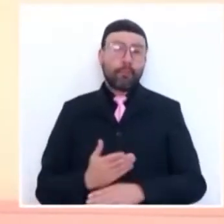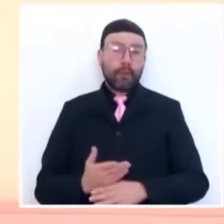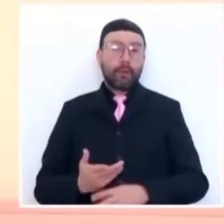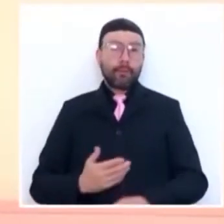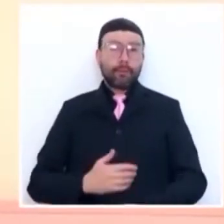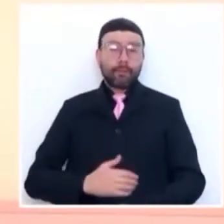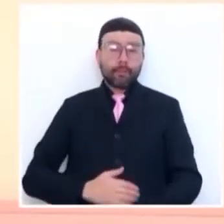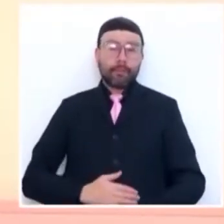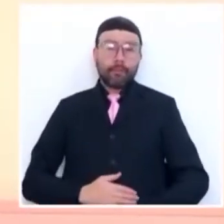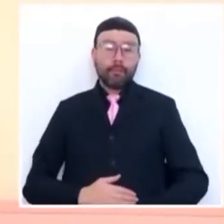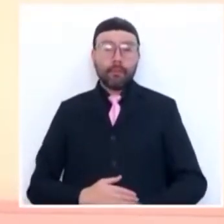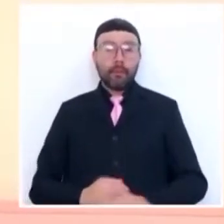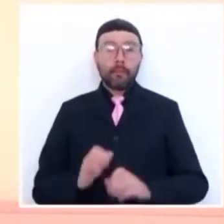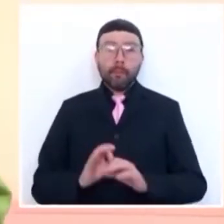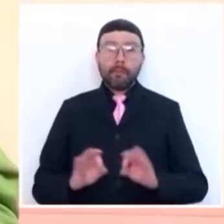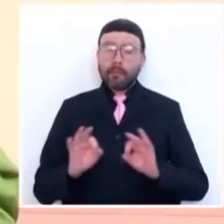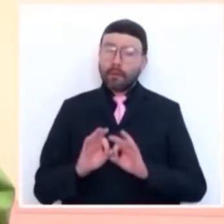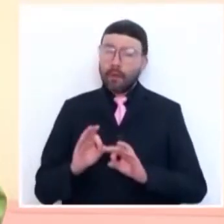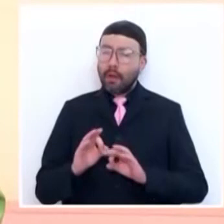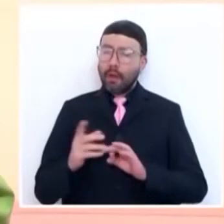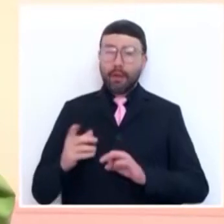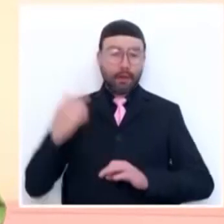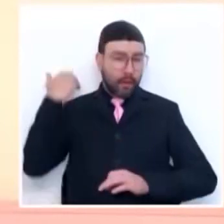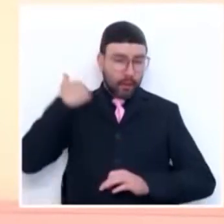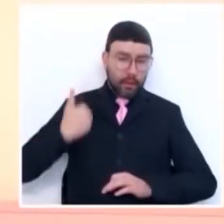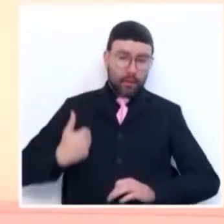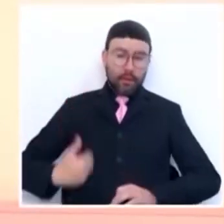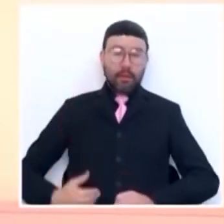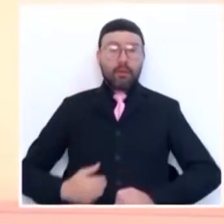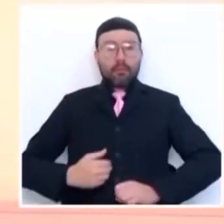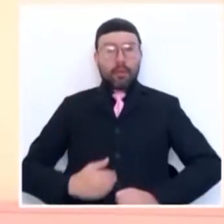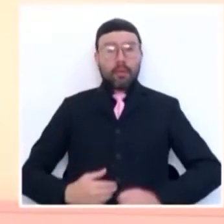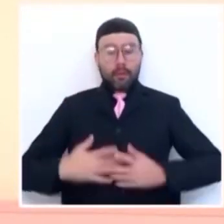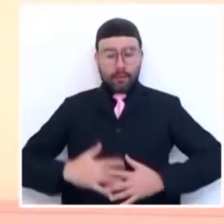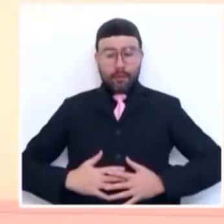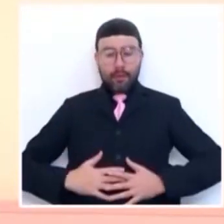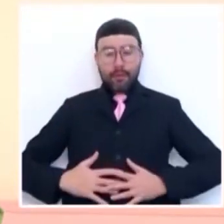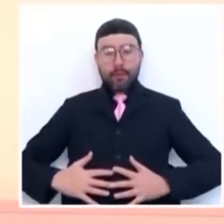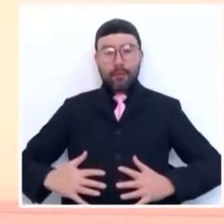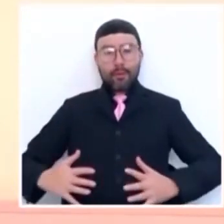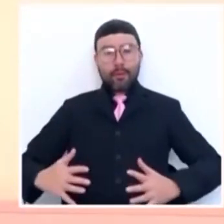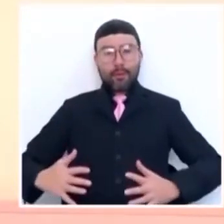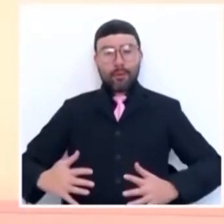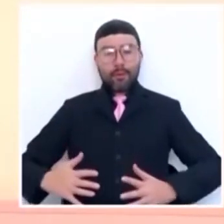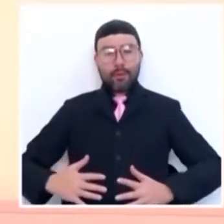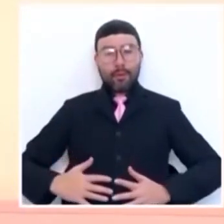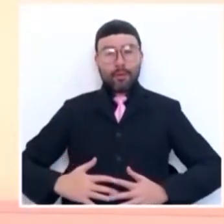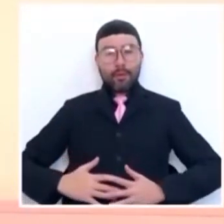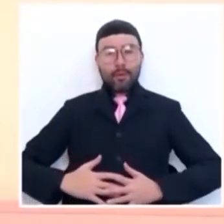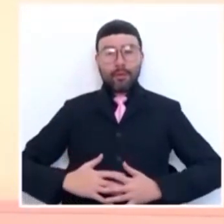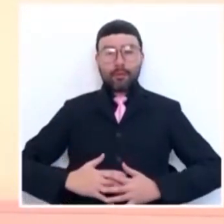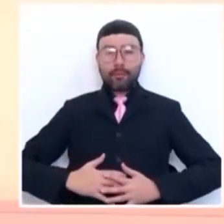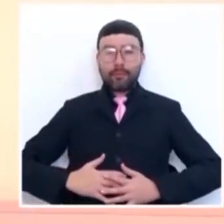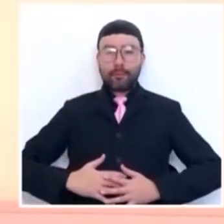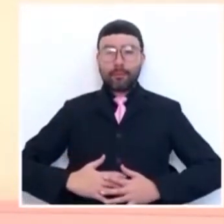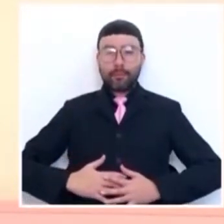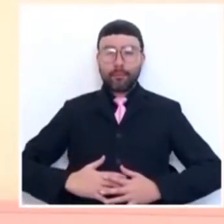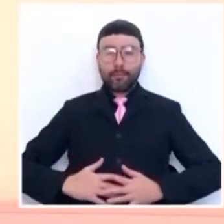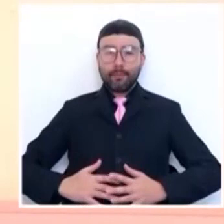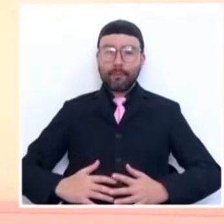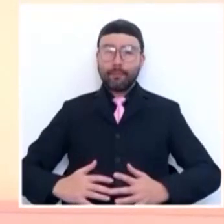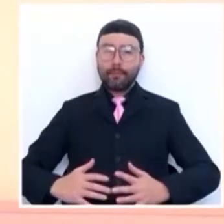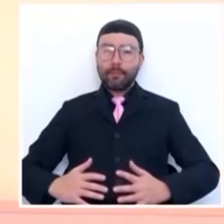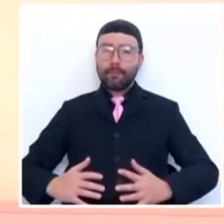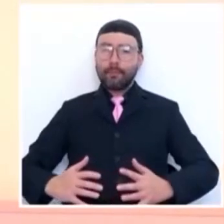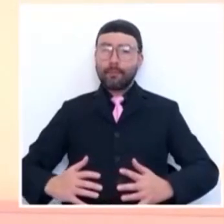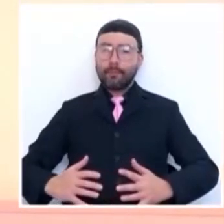es la importancia de sentarte con la espalda derecha para que tenga espacio el diafragma y con esa respiración abdominal puedas